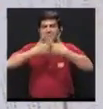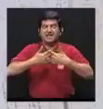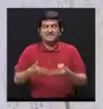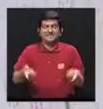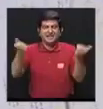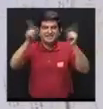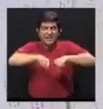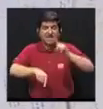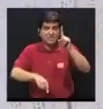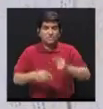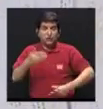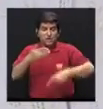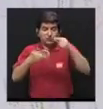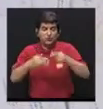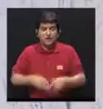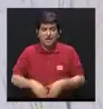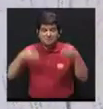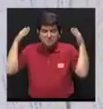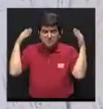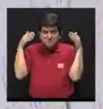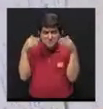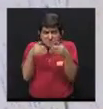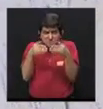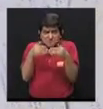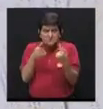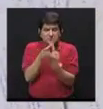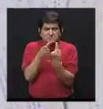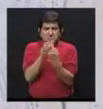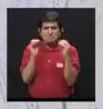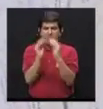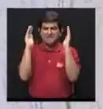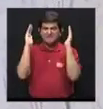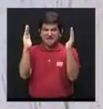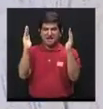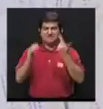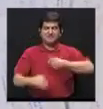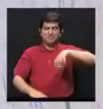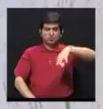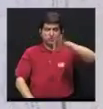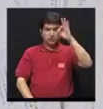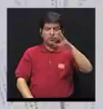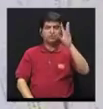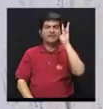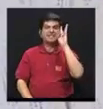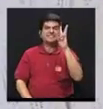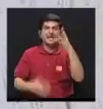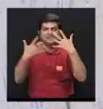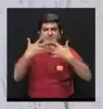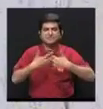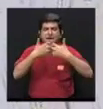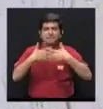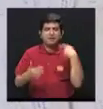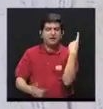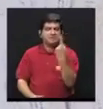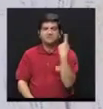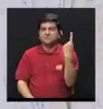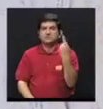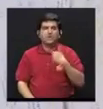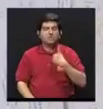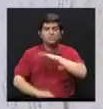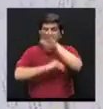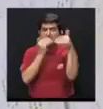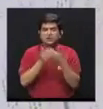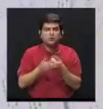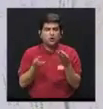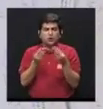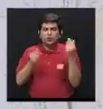de concentración corporativas más altos, nosotros encontramos que 6 corporaciones nada más tienen todos los transgénicos en el mundo